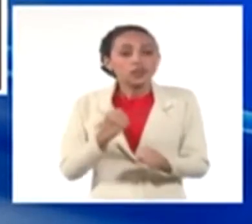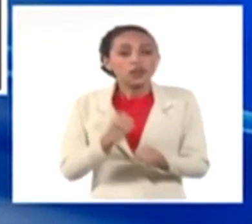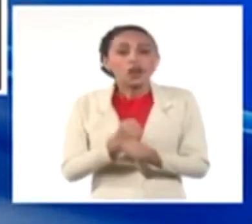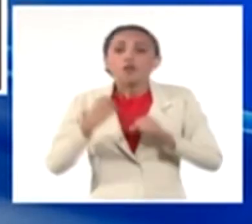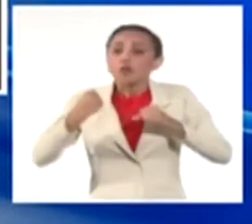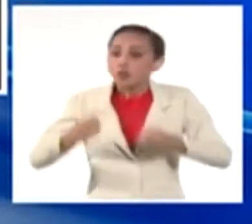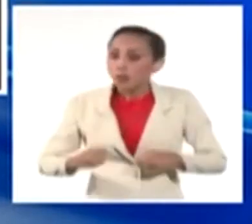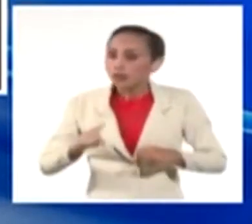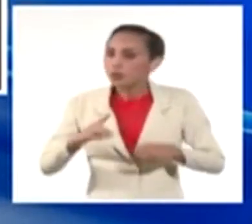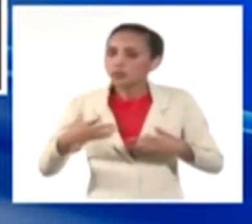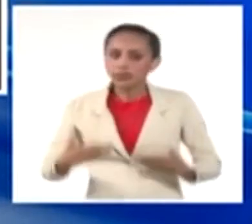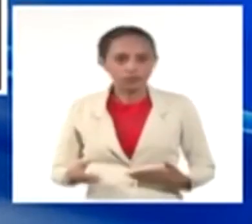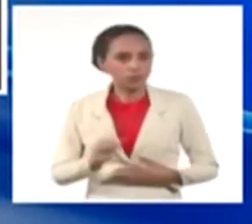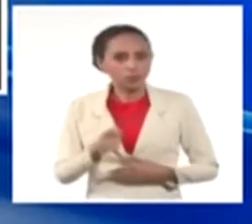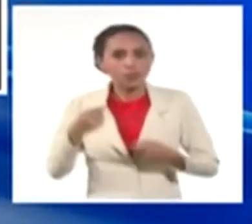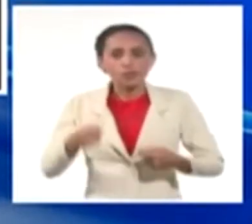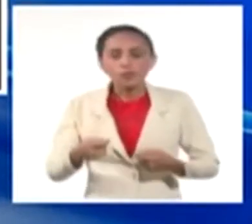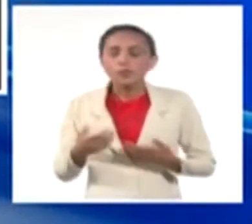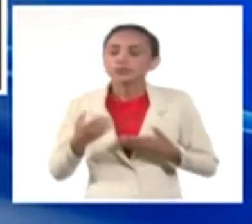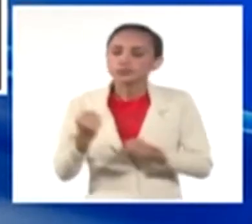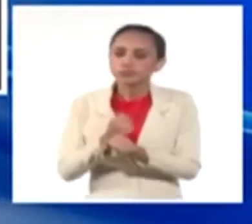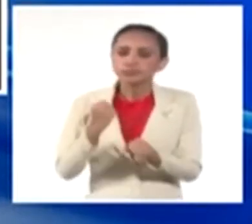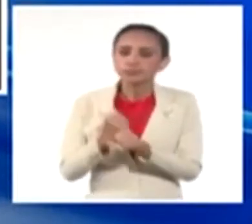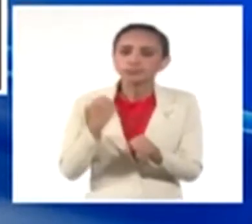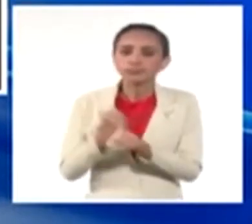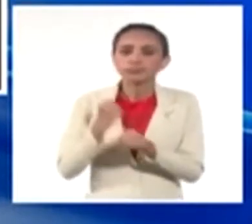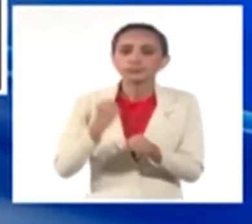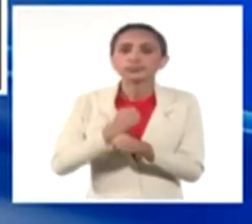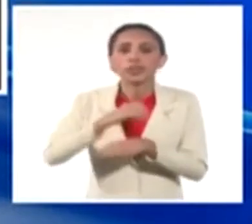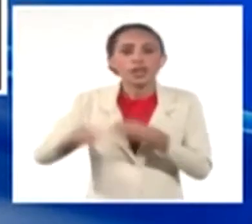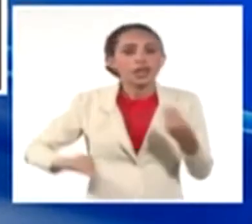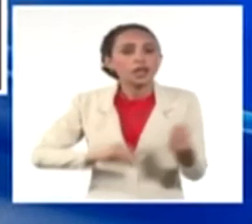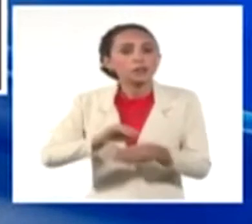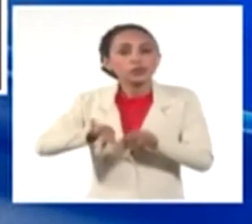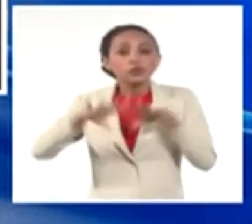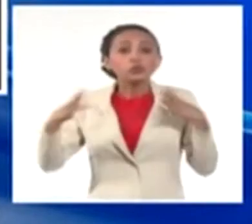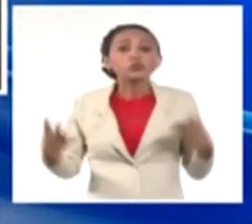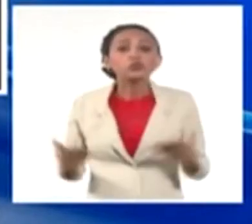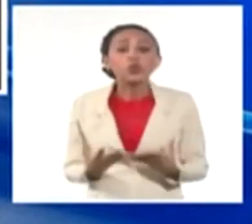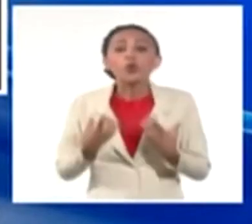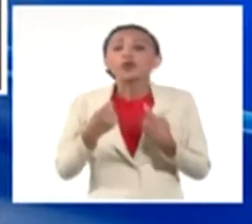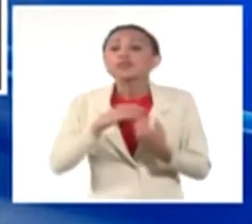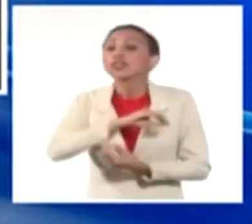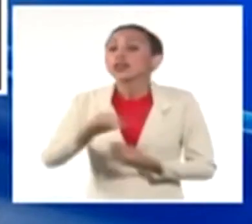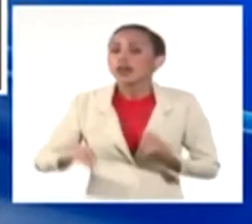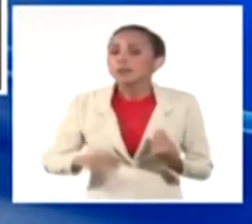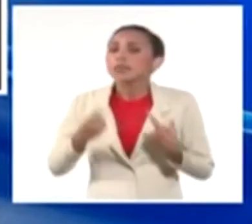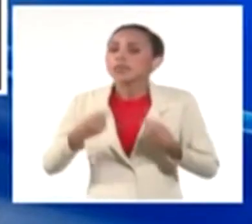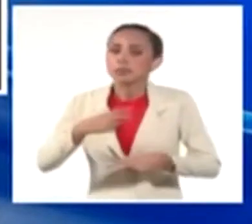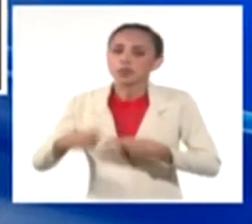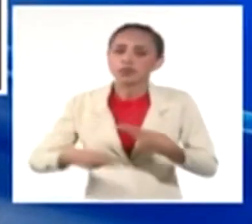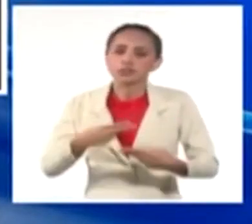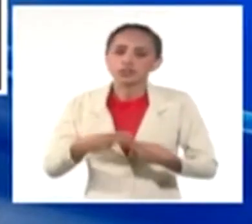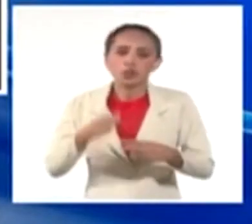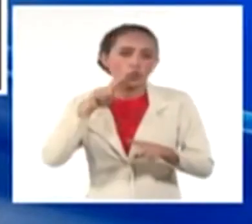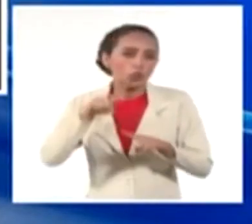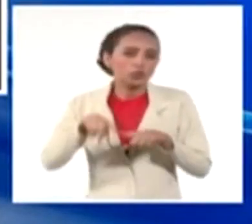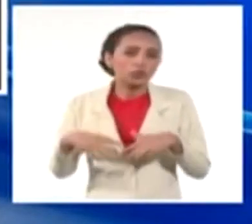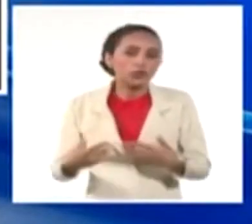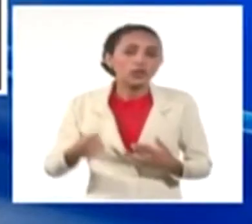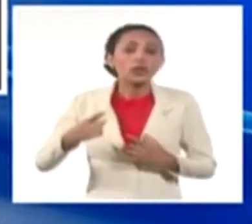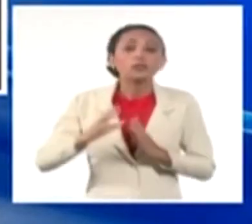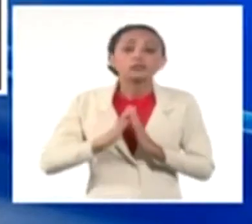dedicación, cambiando permanentemente todo lo que deba ser cambiado en función de la